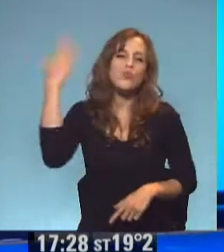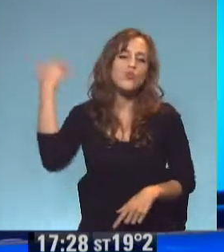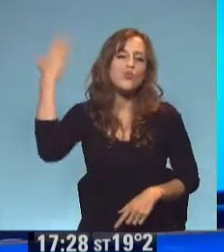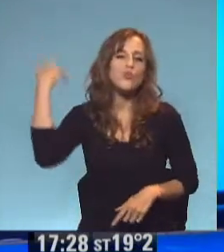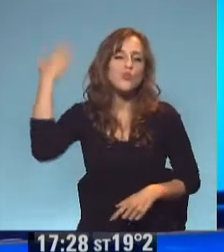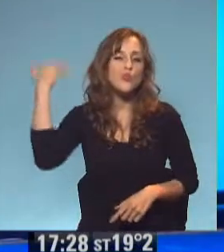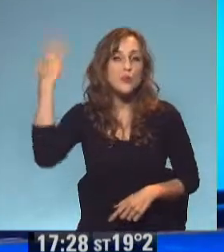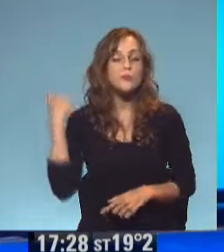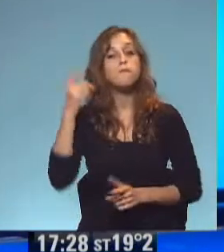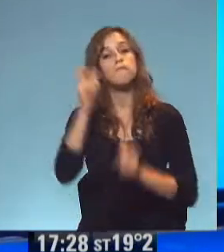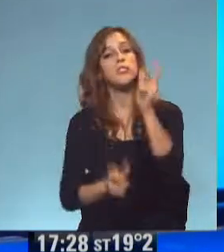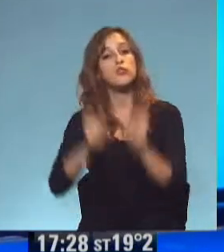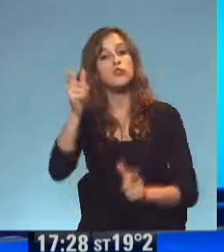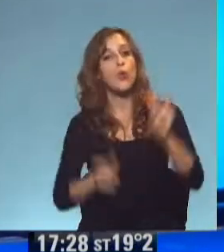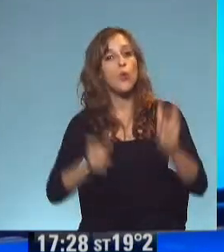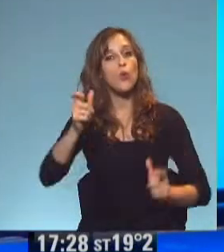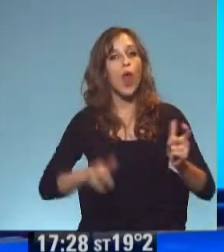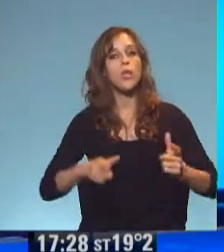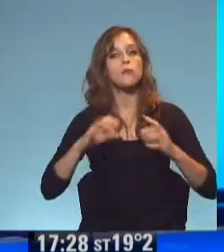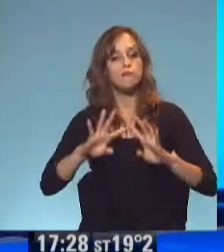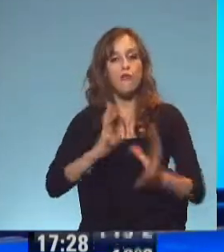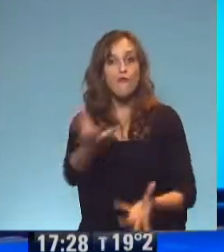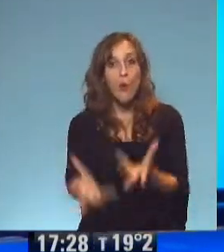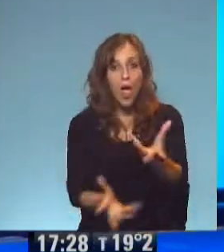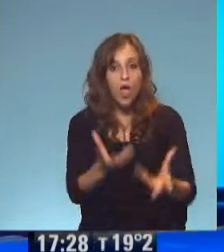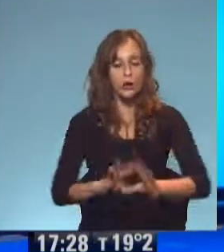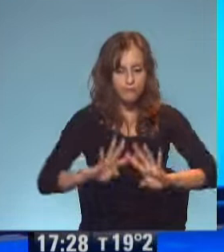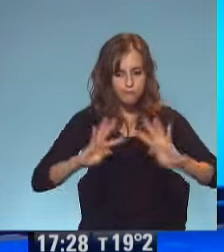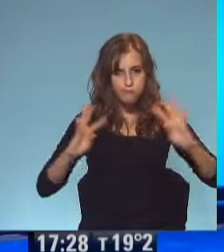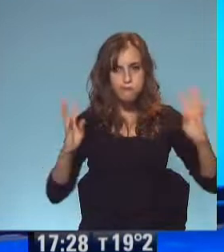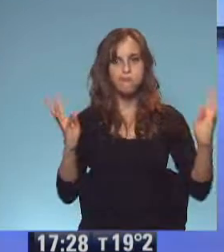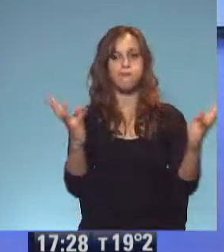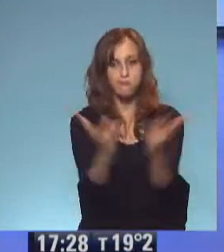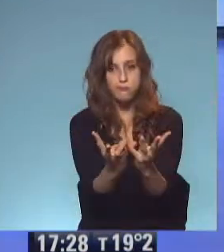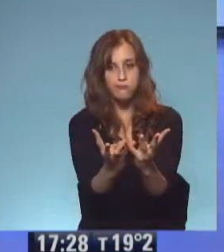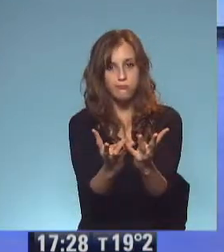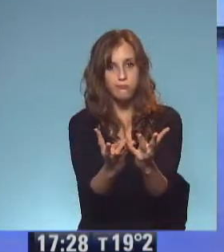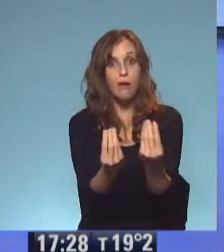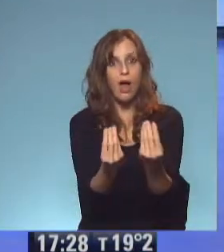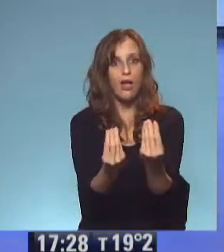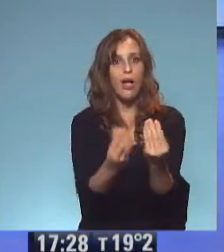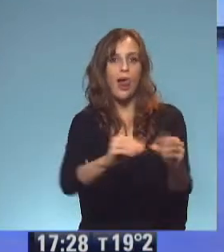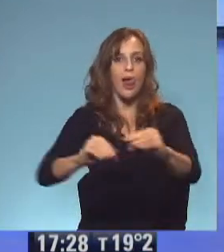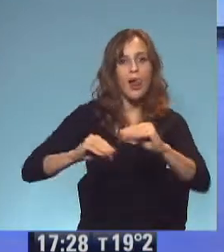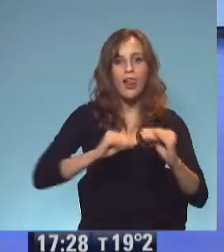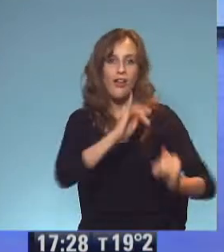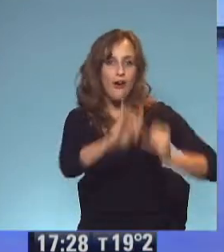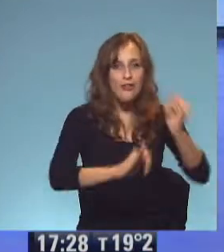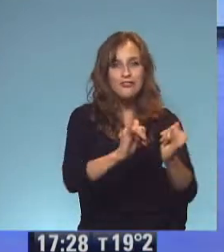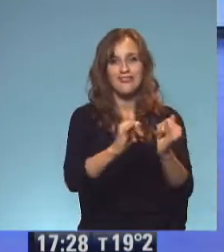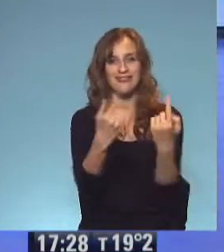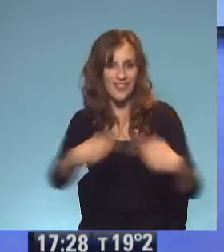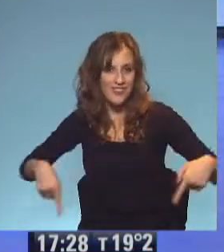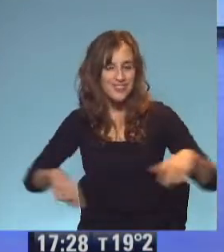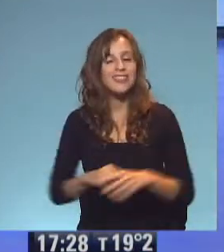se reunían alrededor del fuego para contarse sus historias. Y por esos tiempos, hubo